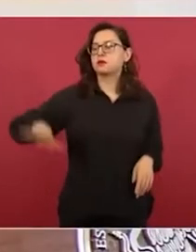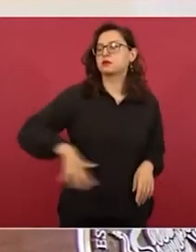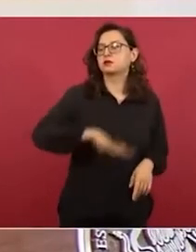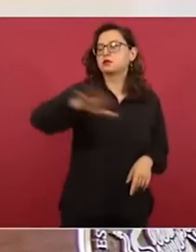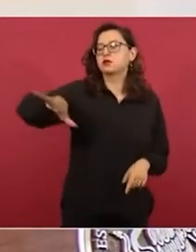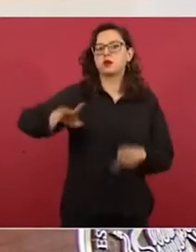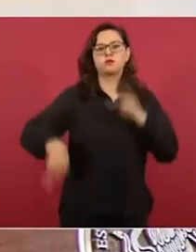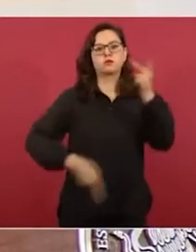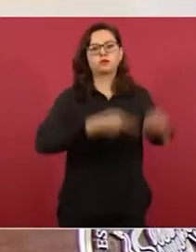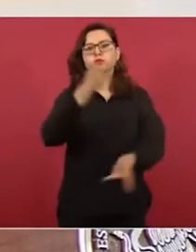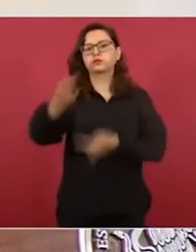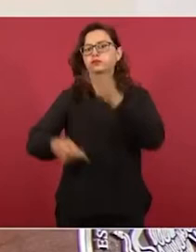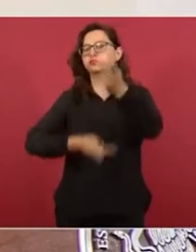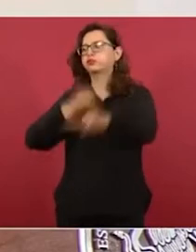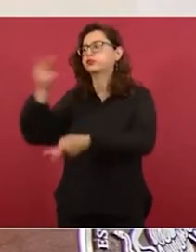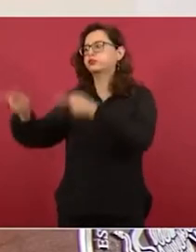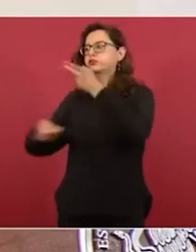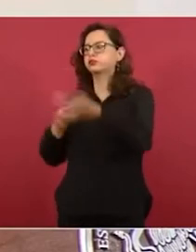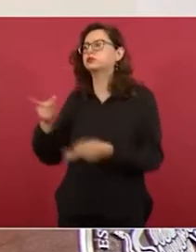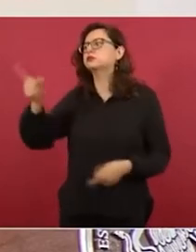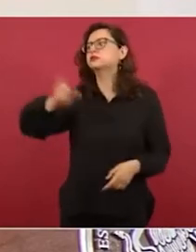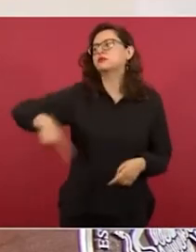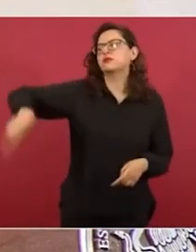Y si es bueno el método,